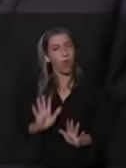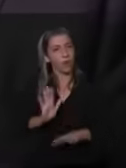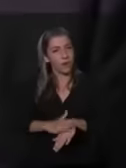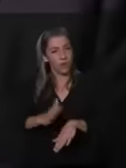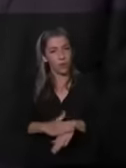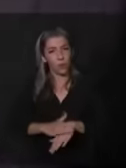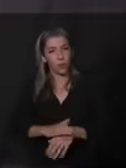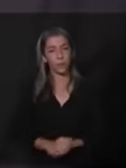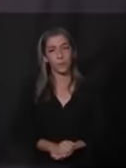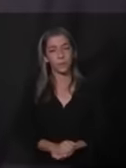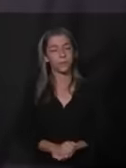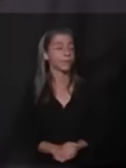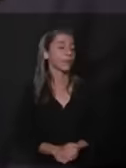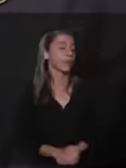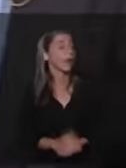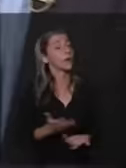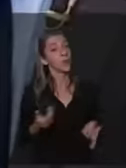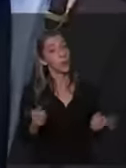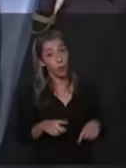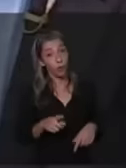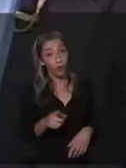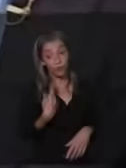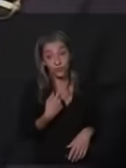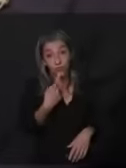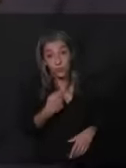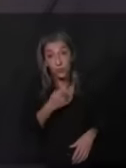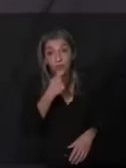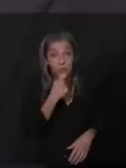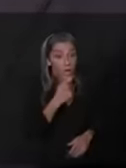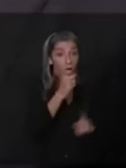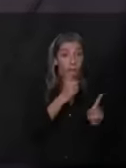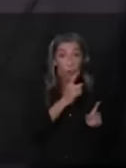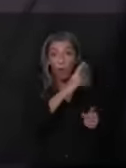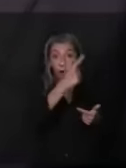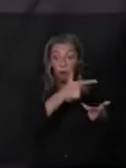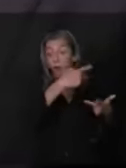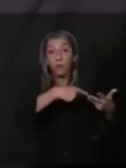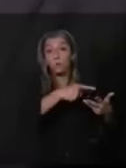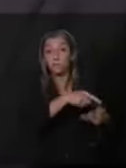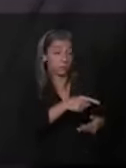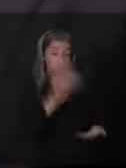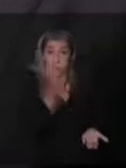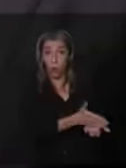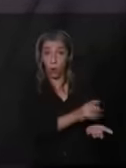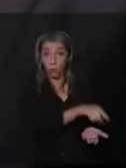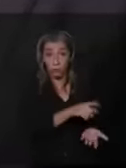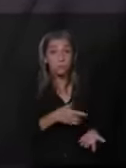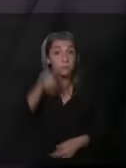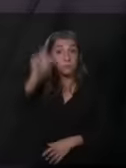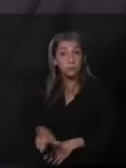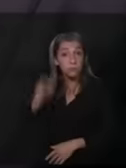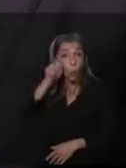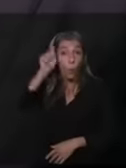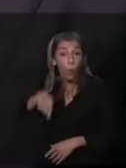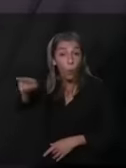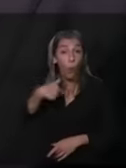Nosotros consideramos que el que las hace, las paga. Y que justamente hay que seguirlos, hay que terminar con los jueces que sueltan presos